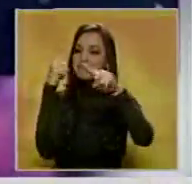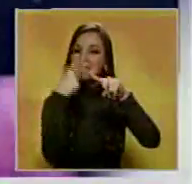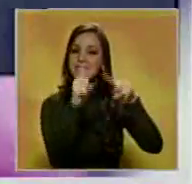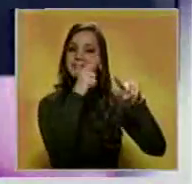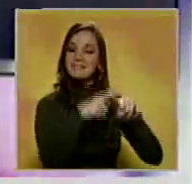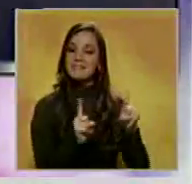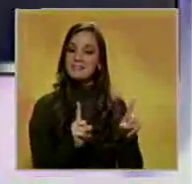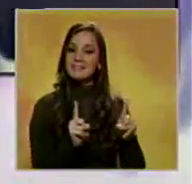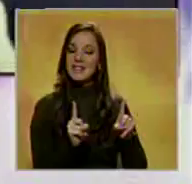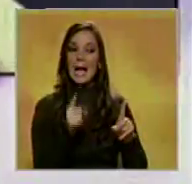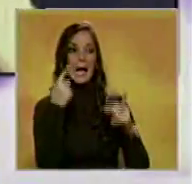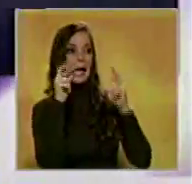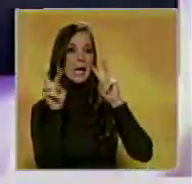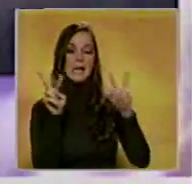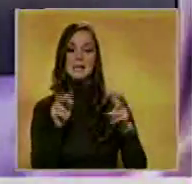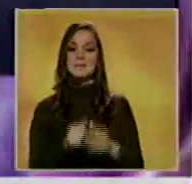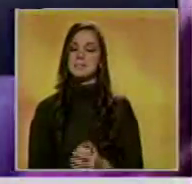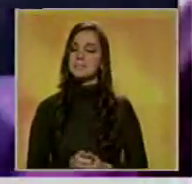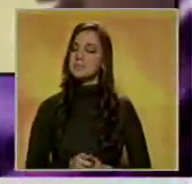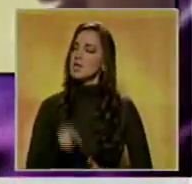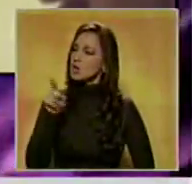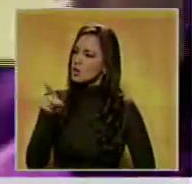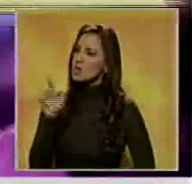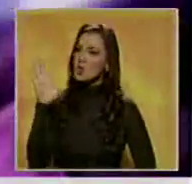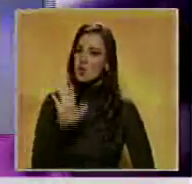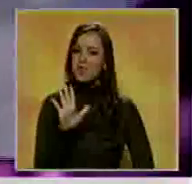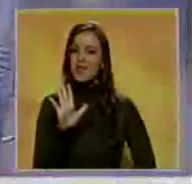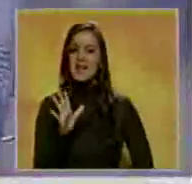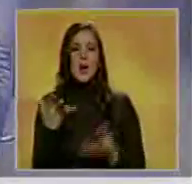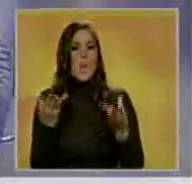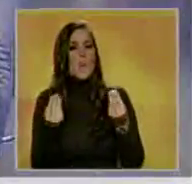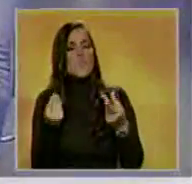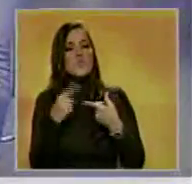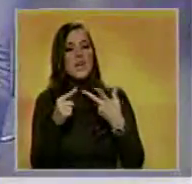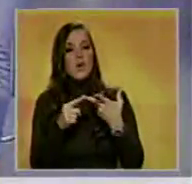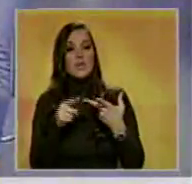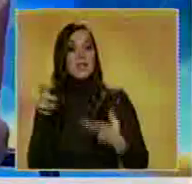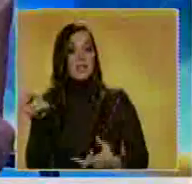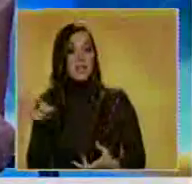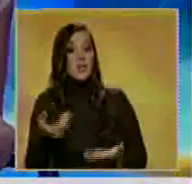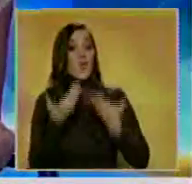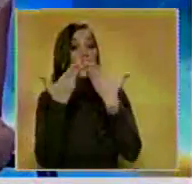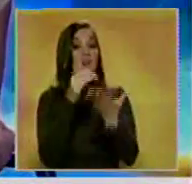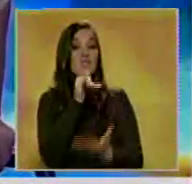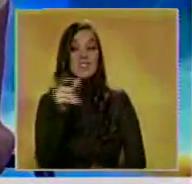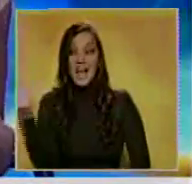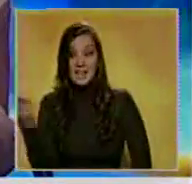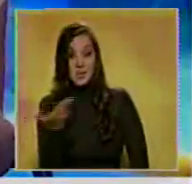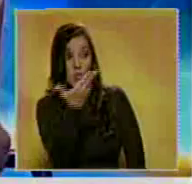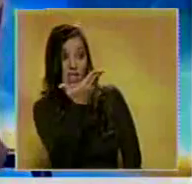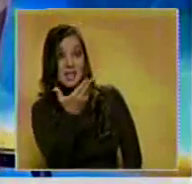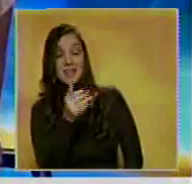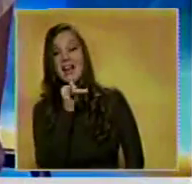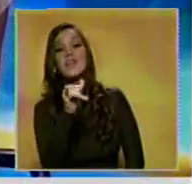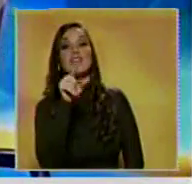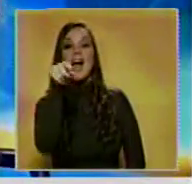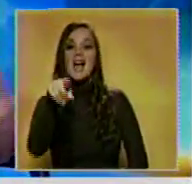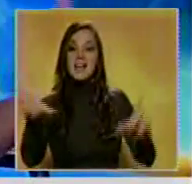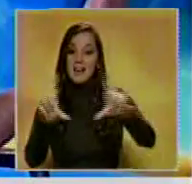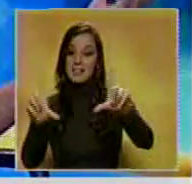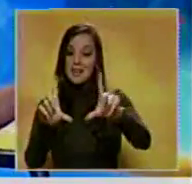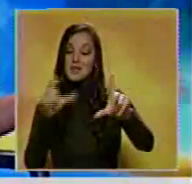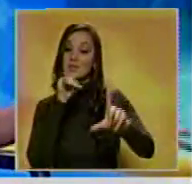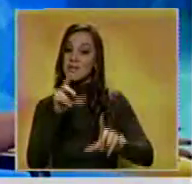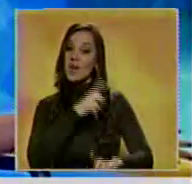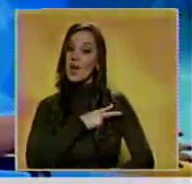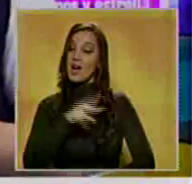que fresco. Víctor, vienes cargado de muchísimas cosas, y por supuesto tienes que darnos una gran noticia y dárselas a todas tus fanáticas a través de la gran pantalla de Venevisión,